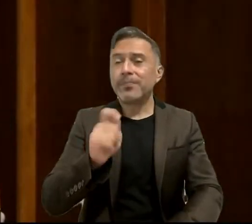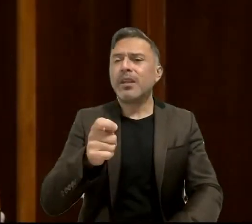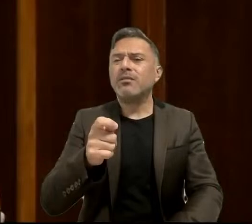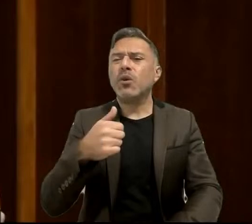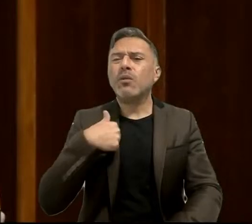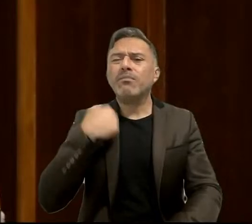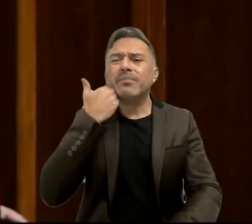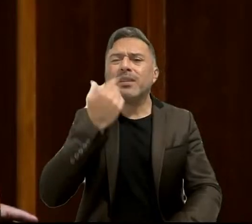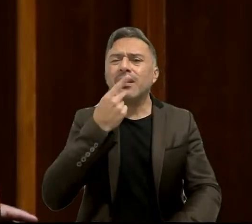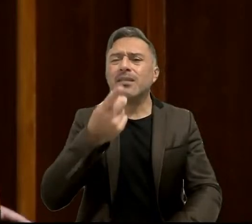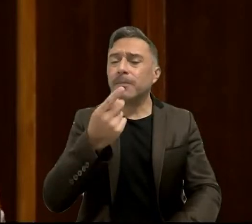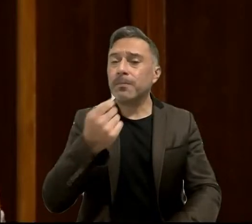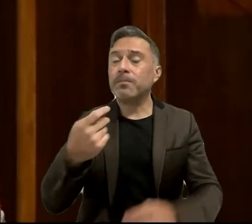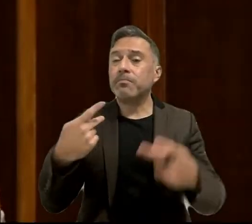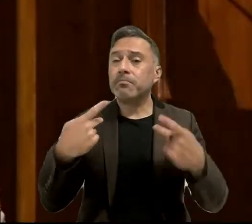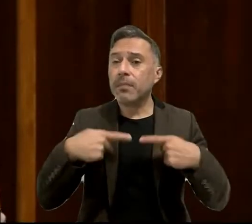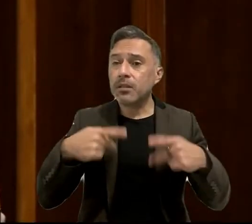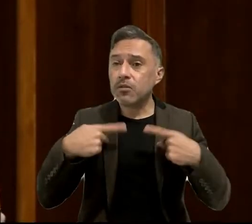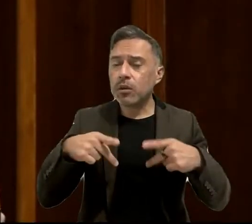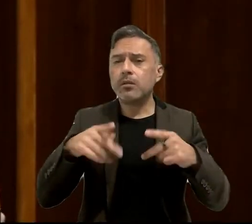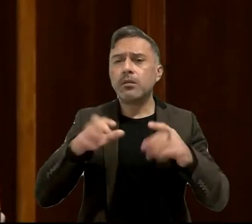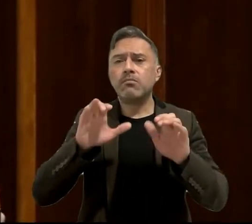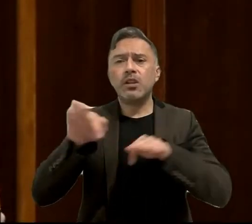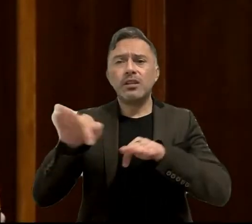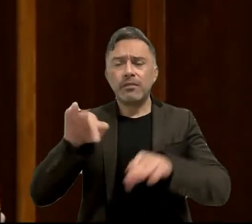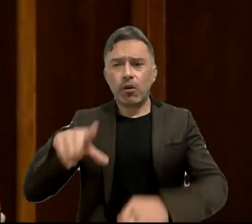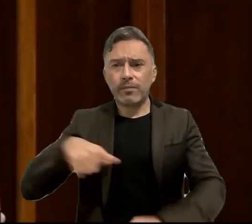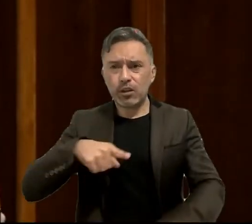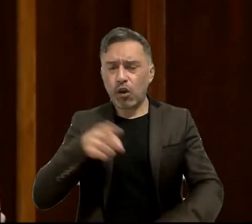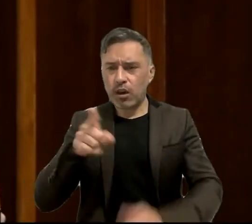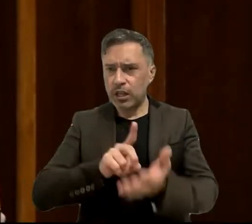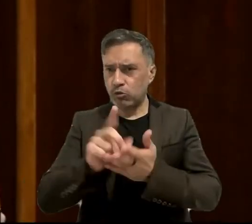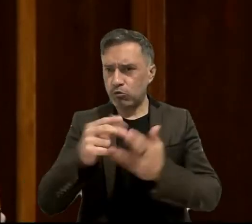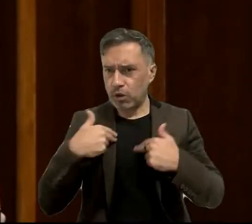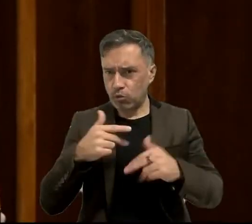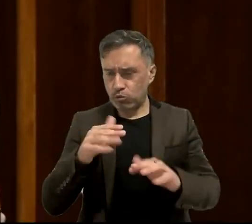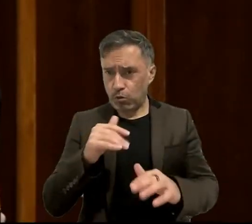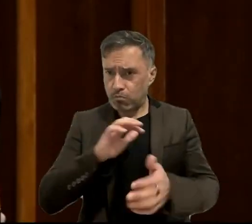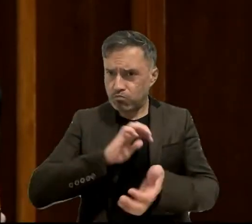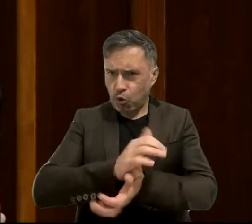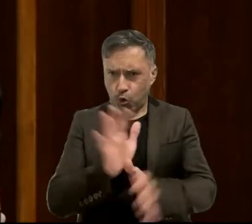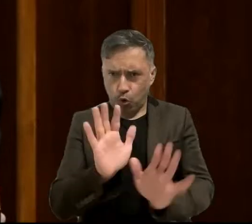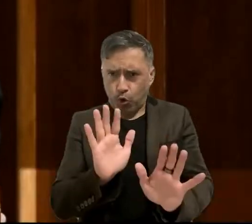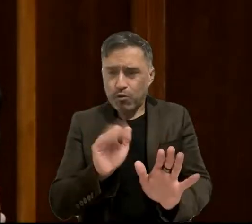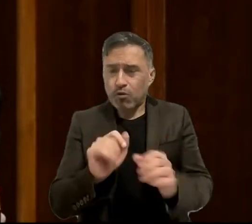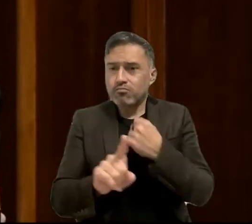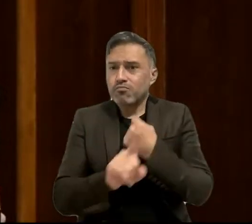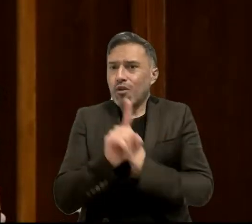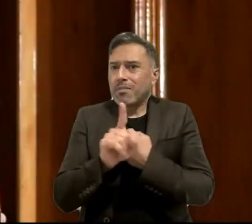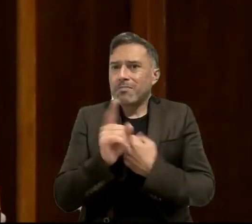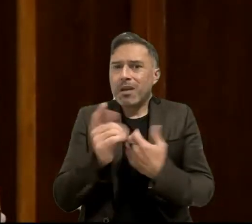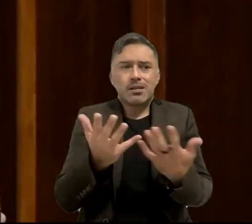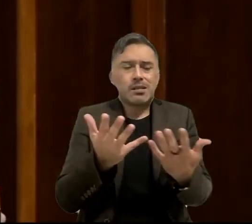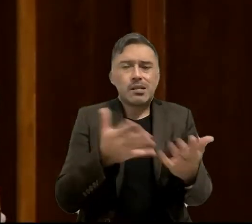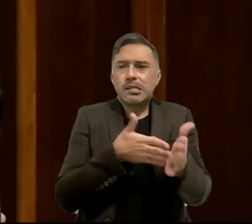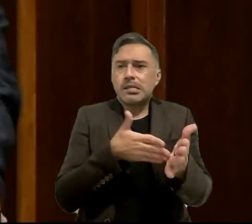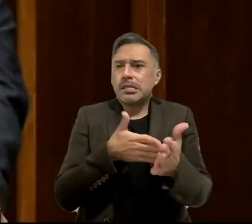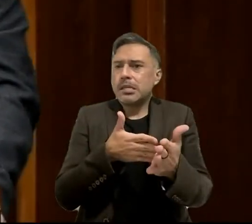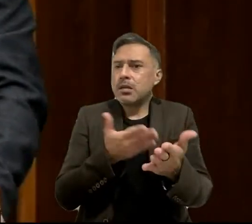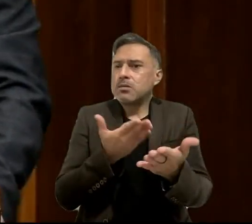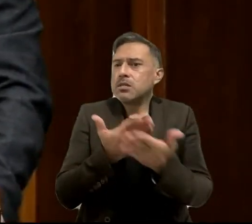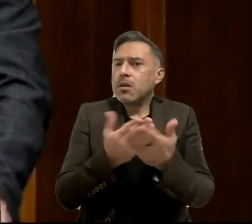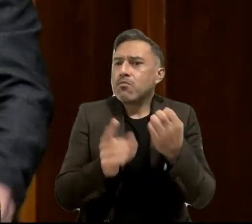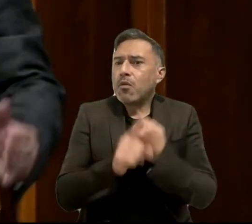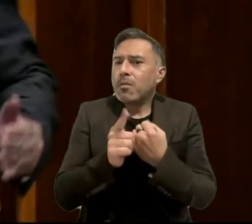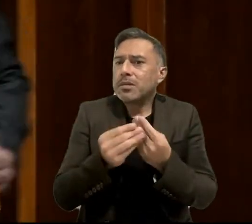funcionarios y autoridades que no quieren violentar los derechos humanos, pero se encuentran con un problema real y no encuentran salida ni alternativa. Y la salida